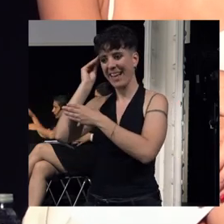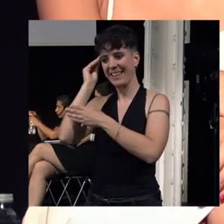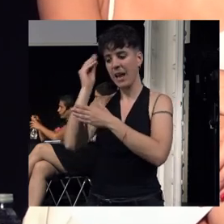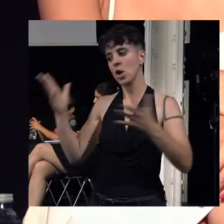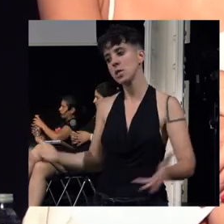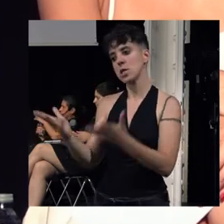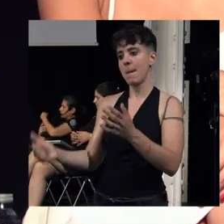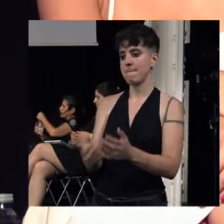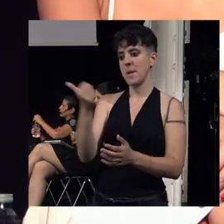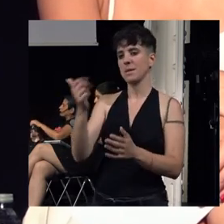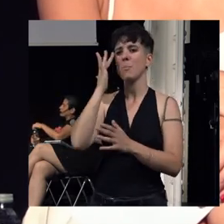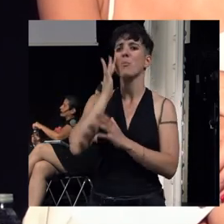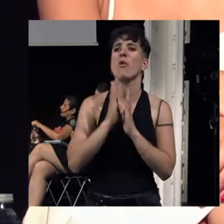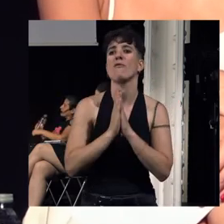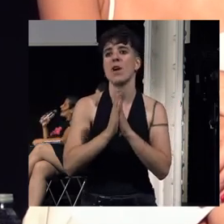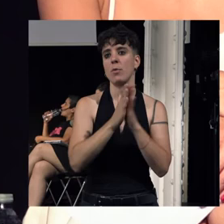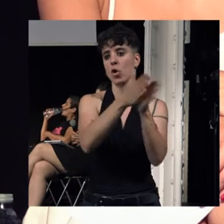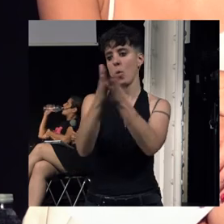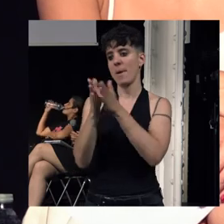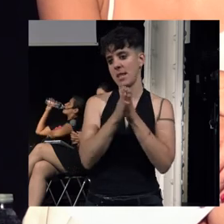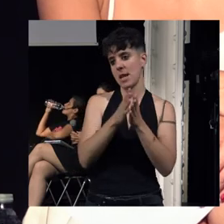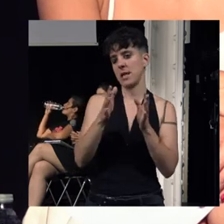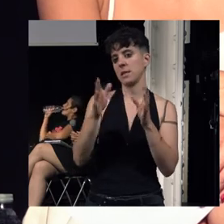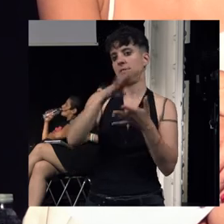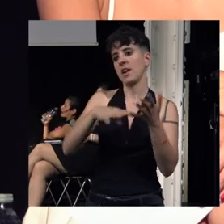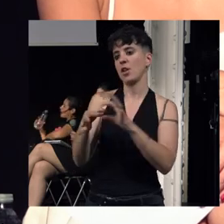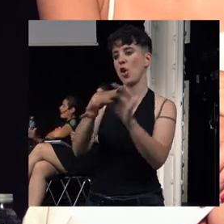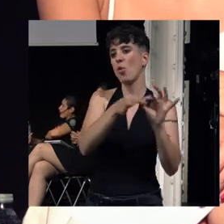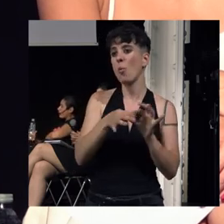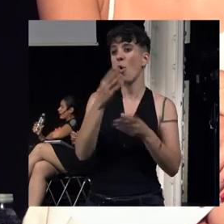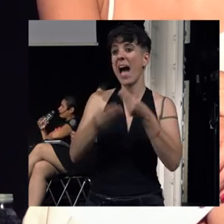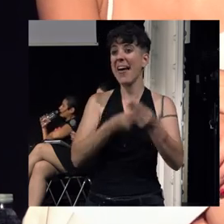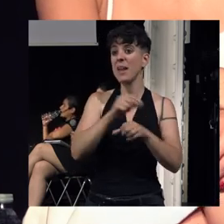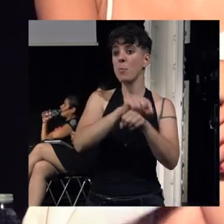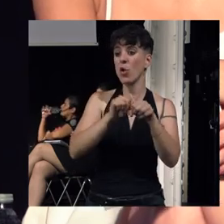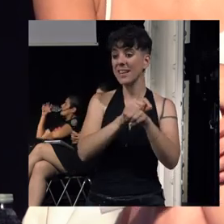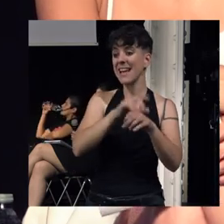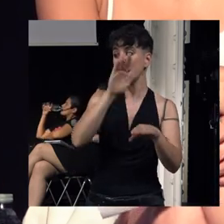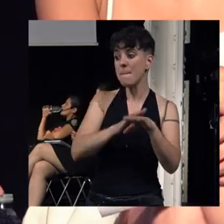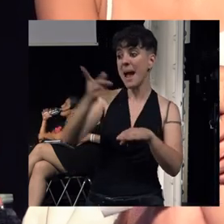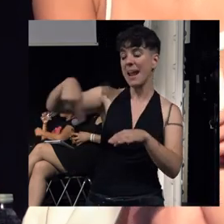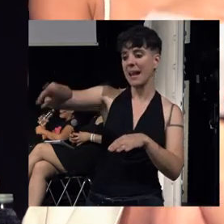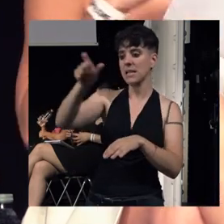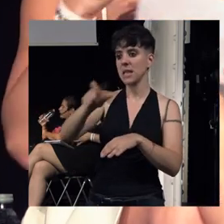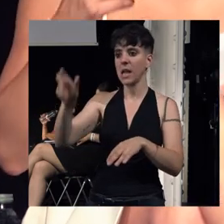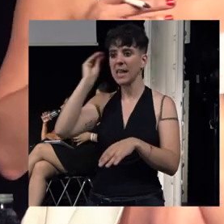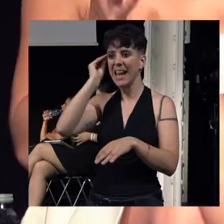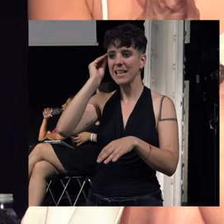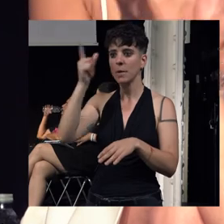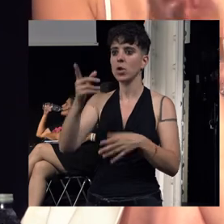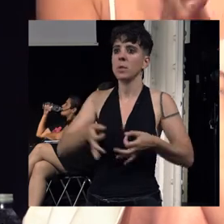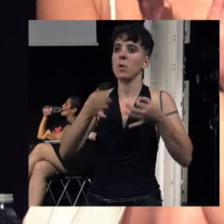favor, compañeras de Barcelona en Comú, compañeras de otras fuerzas políticas, hacer política para las gitanas, pero no siempre para el mismo lado, coño.